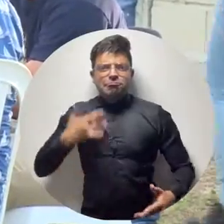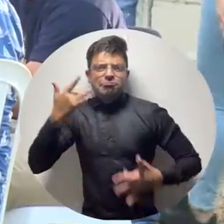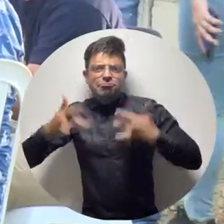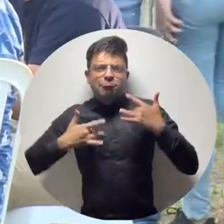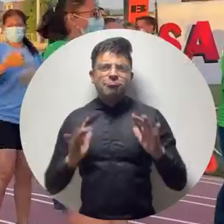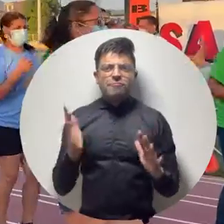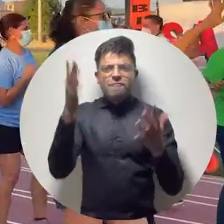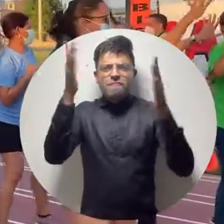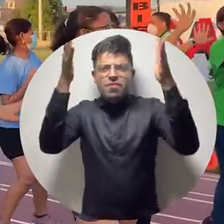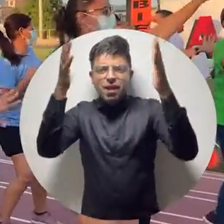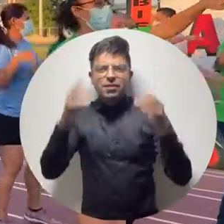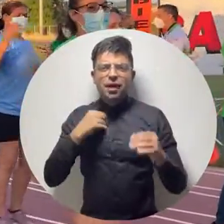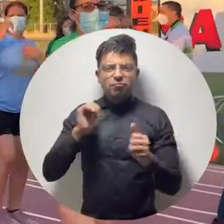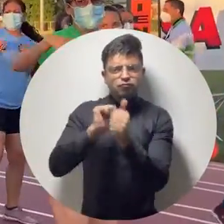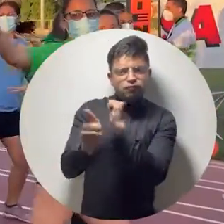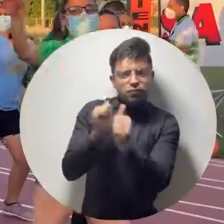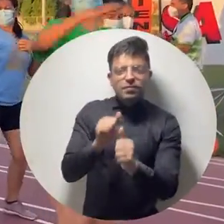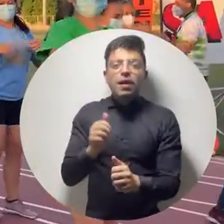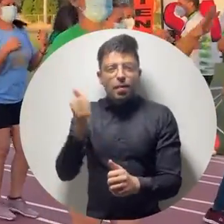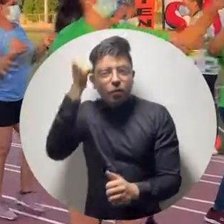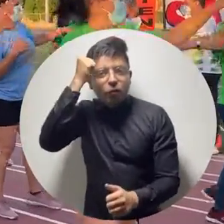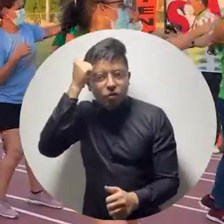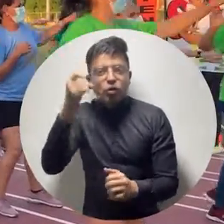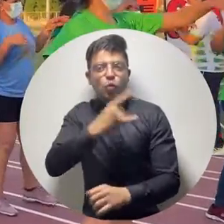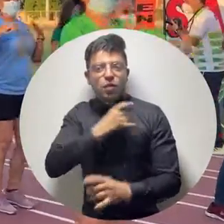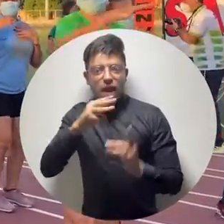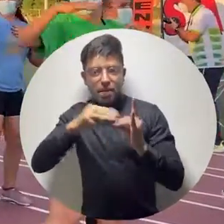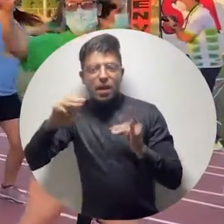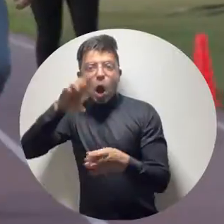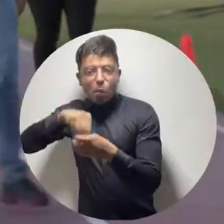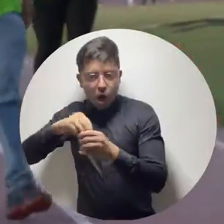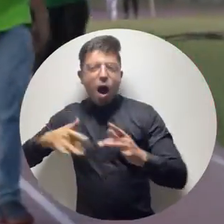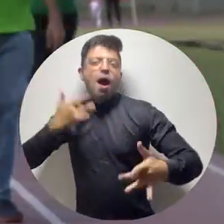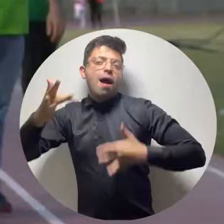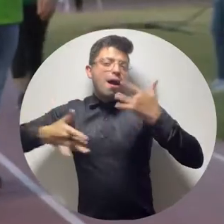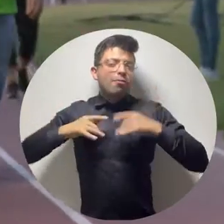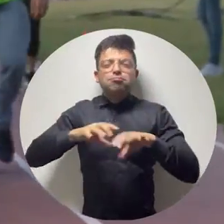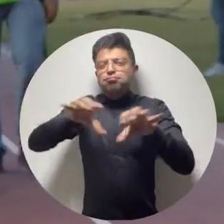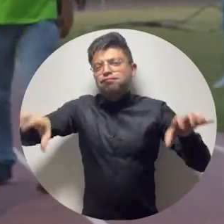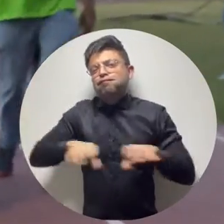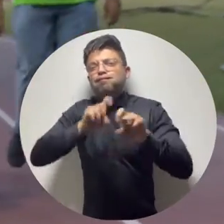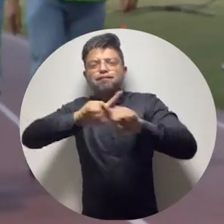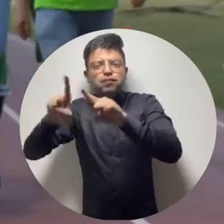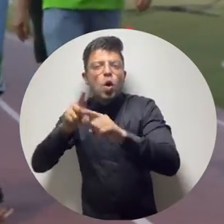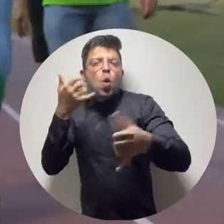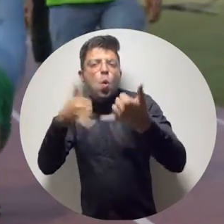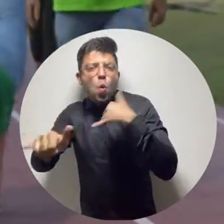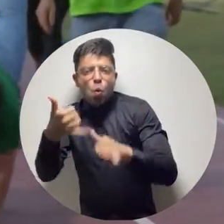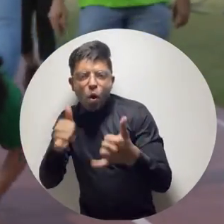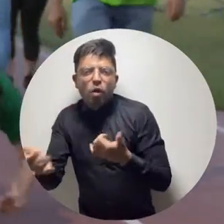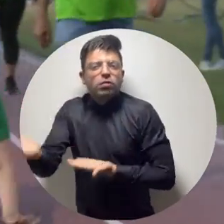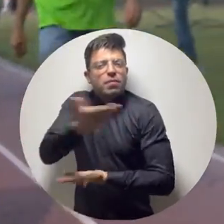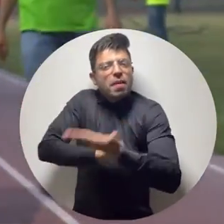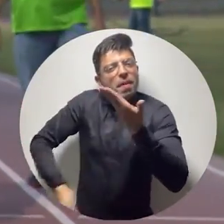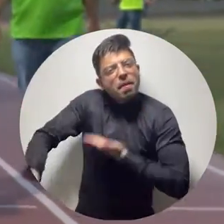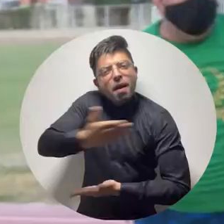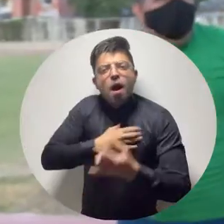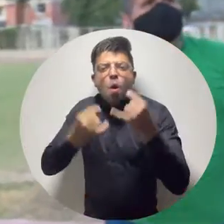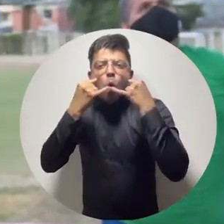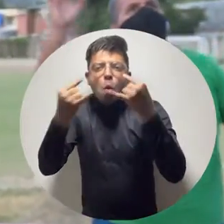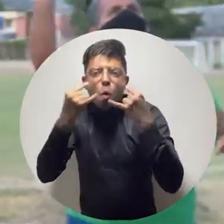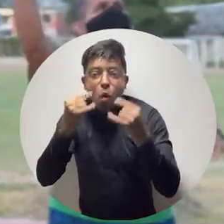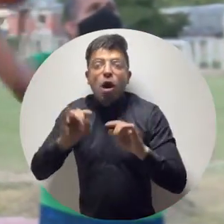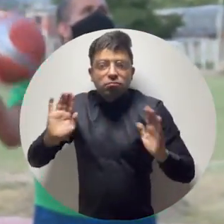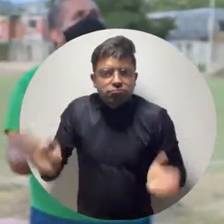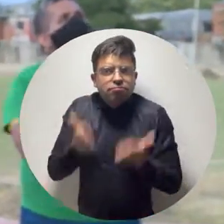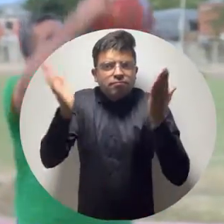divertida fiesta deportiva disfrutaron los docentes de la Universidad del Magdalena en medio de actividades lúdicas y espacios de integración y entretenimiento que